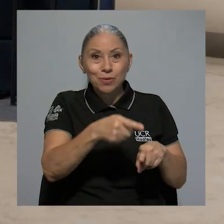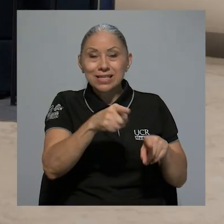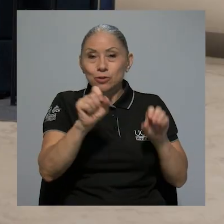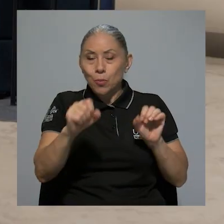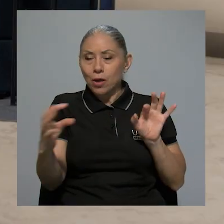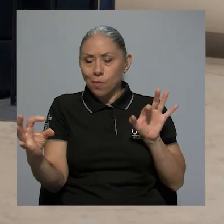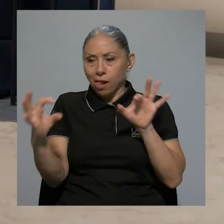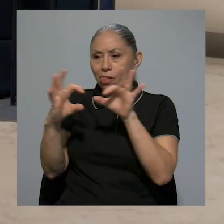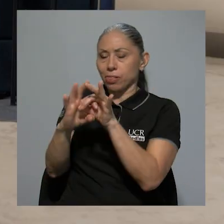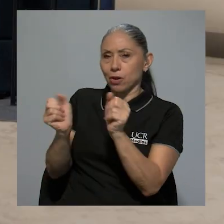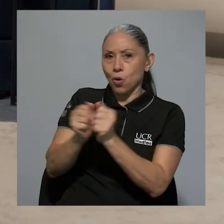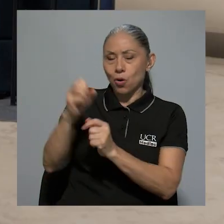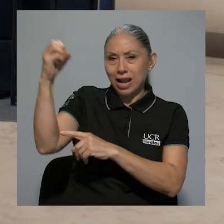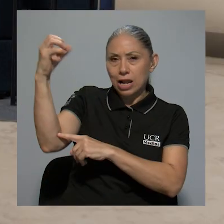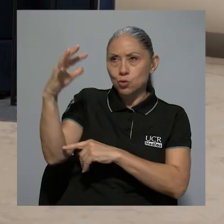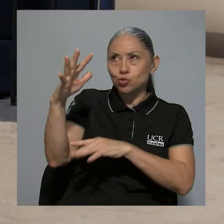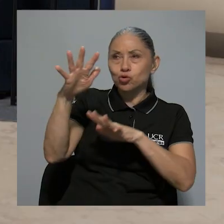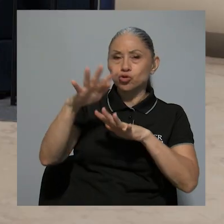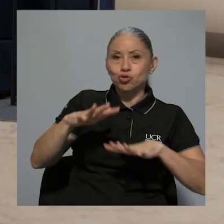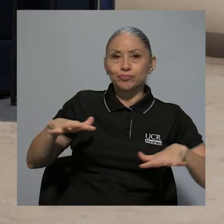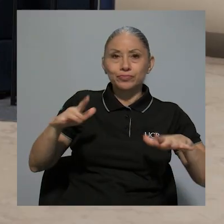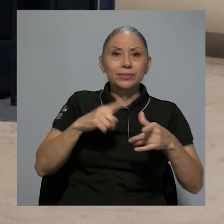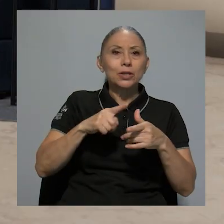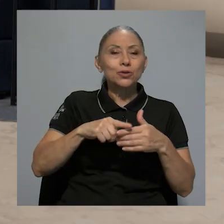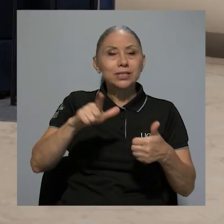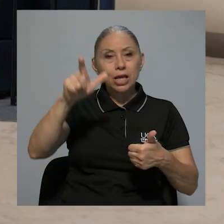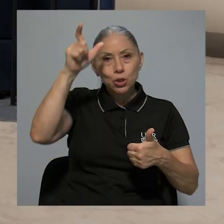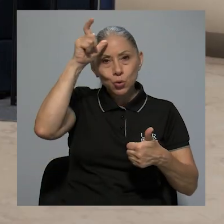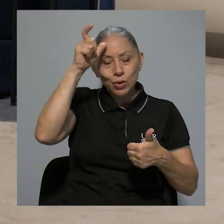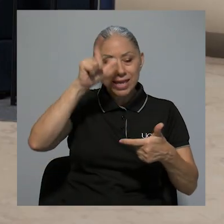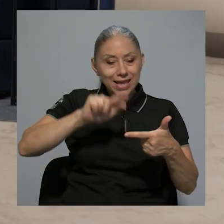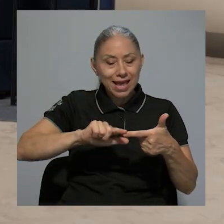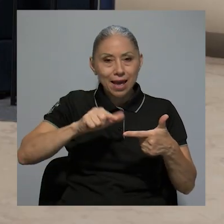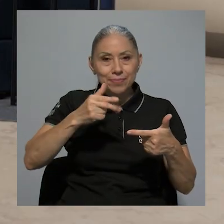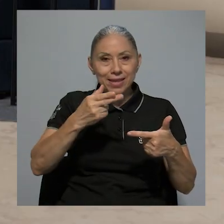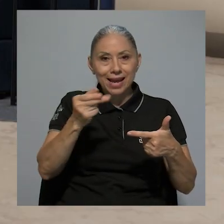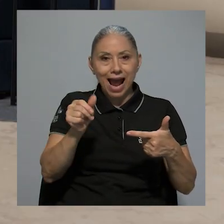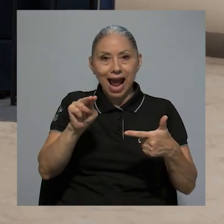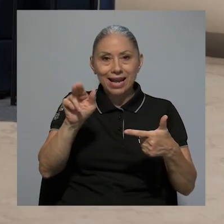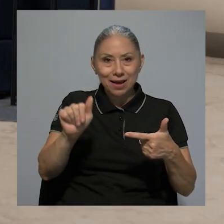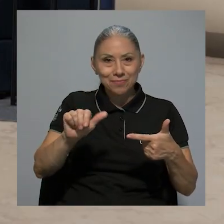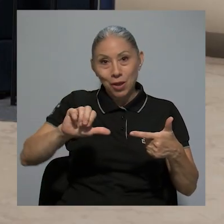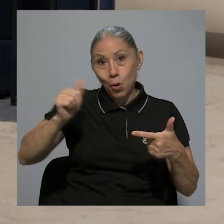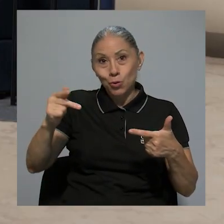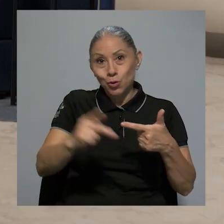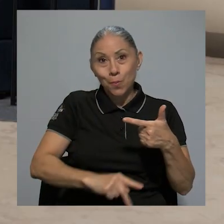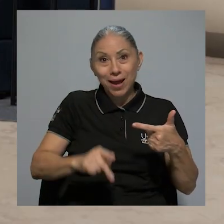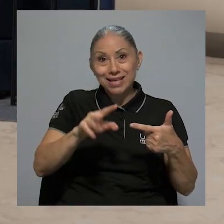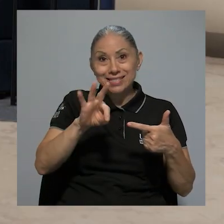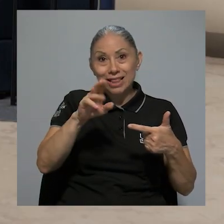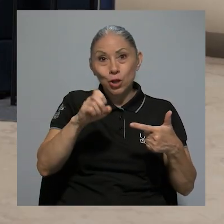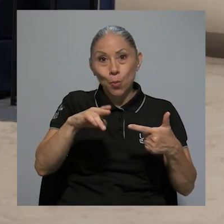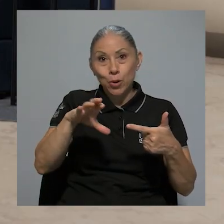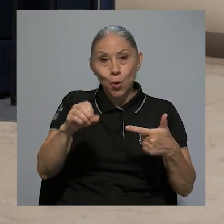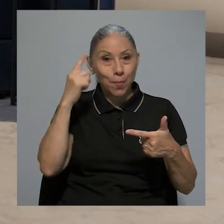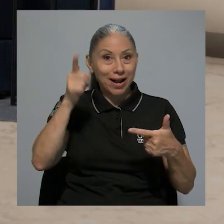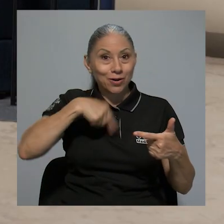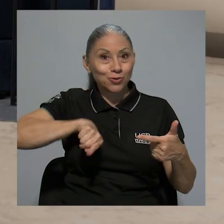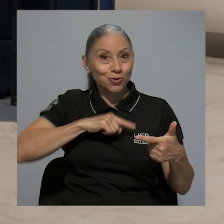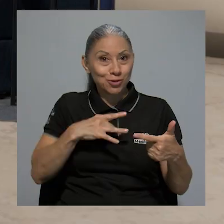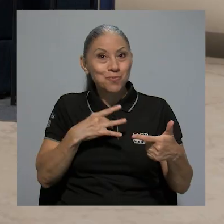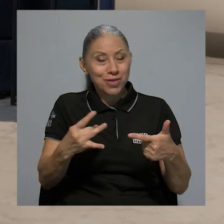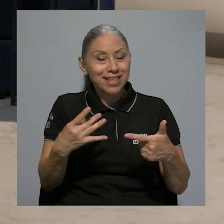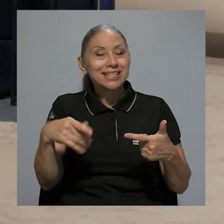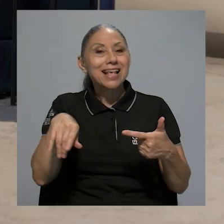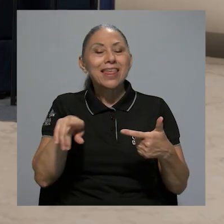la luz. Entonces sí, fueron Turquía, está Ghana, que es otro país que está en el trópico, lo cual para nosotros es